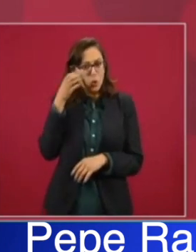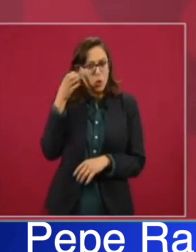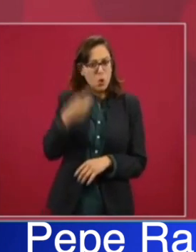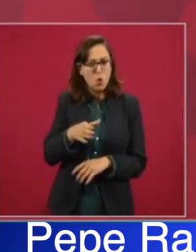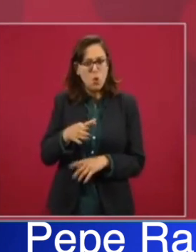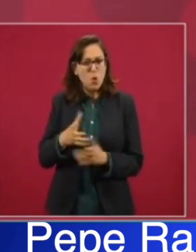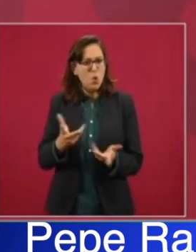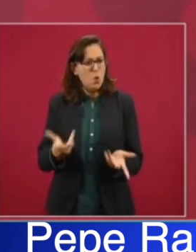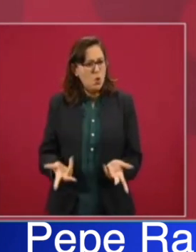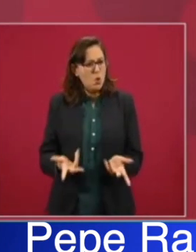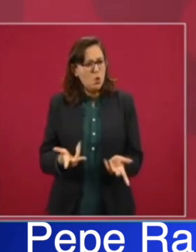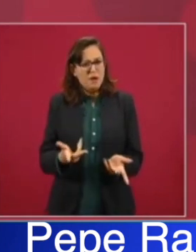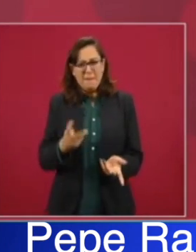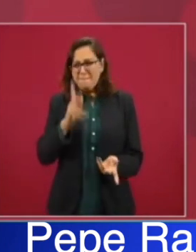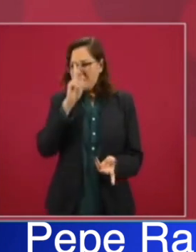incluso